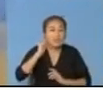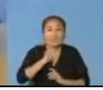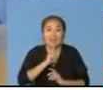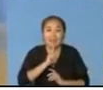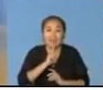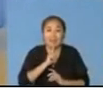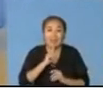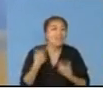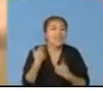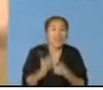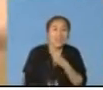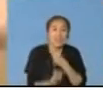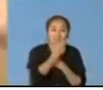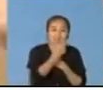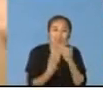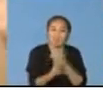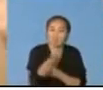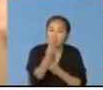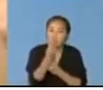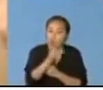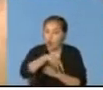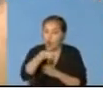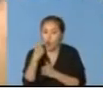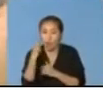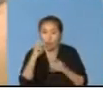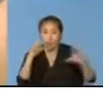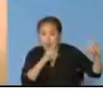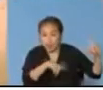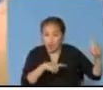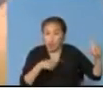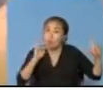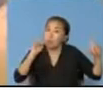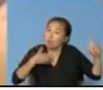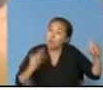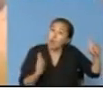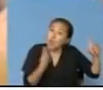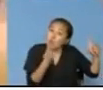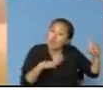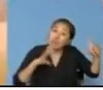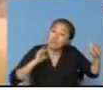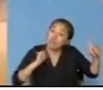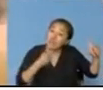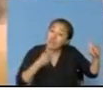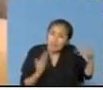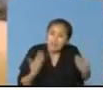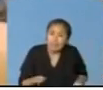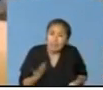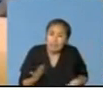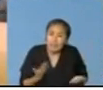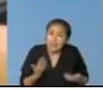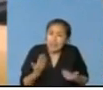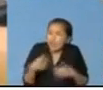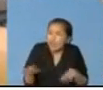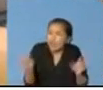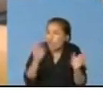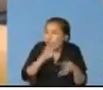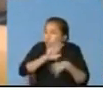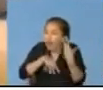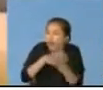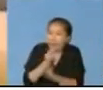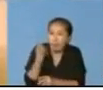rotura del triunvirato. Con ironía, Pablo, a quien estábamos viendo, postuló como secretario general a Jorge Triaca. Miren cómo siguen los